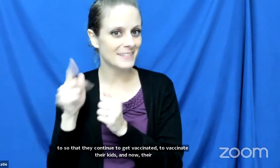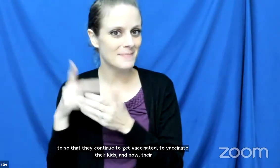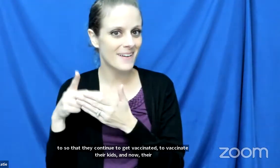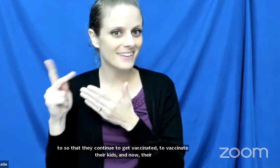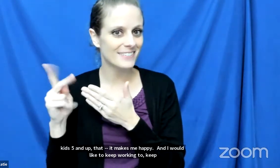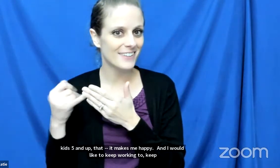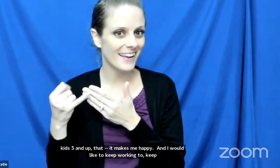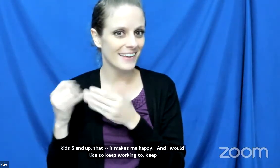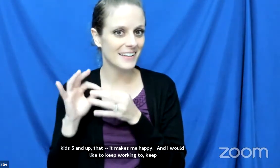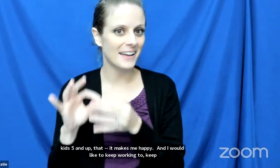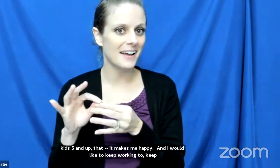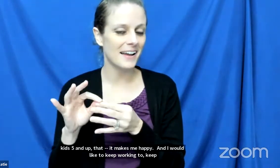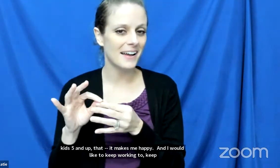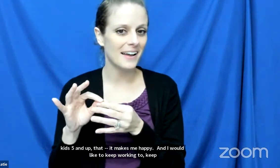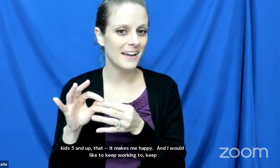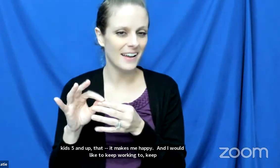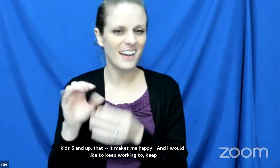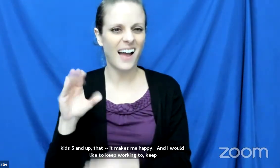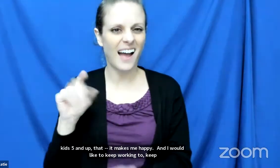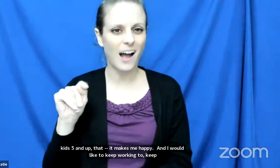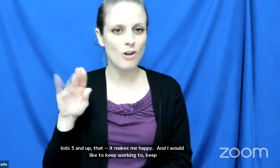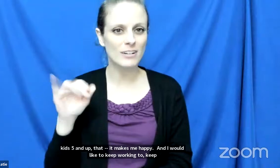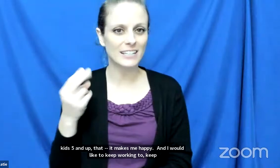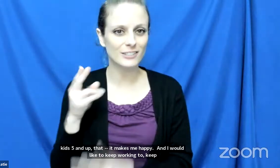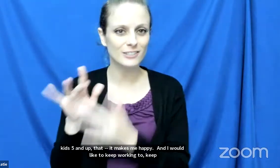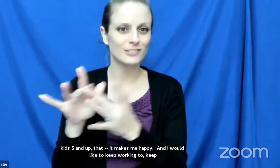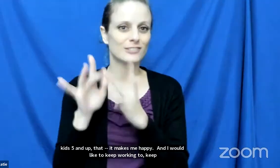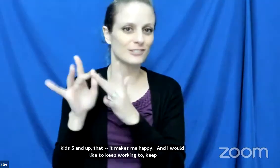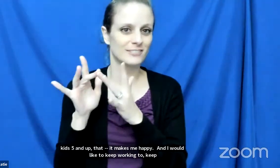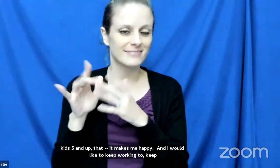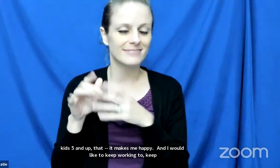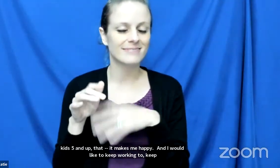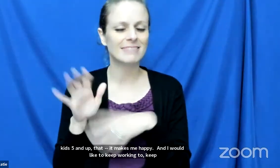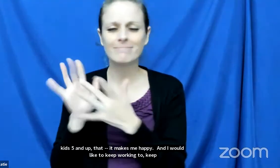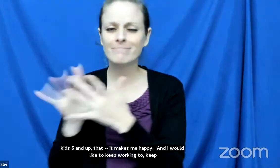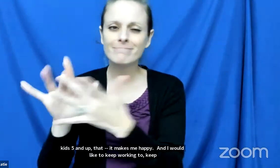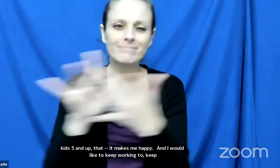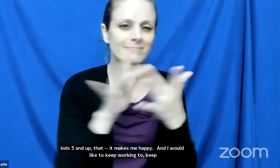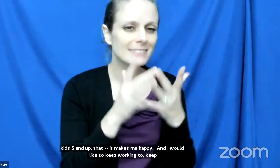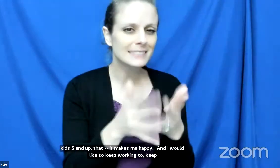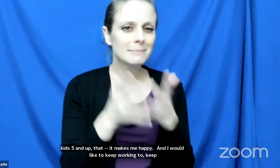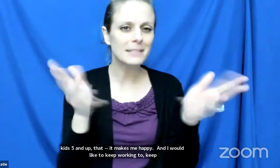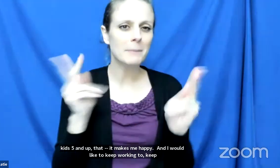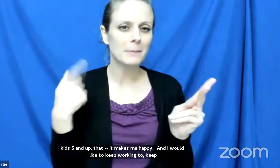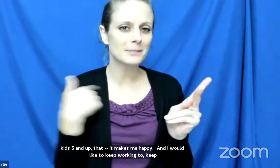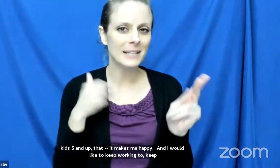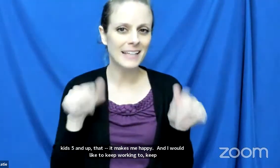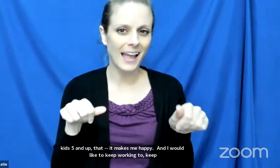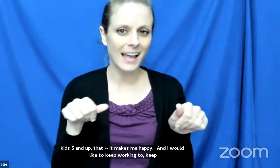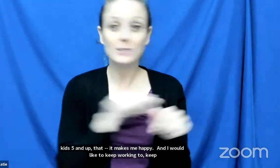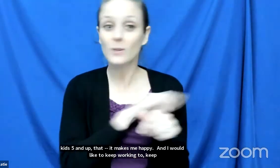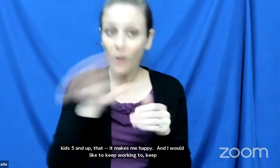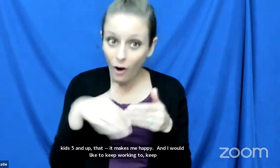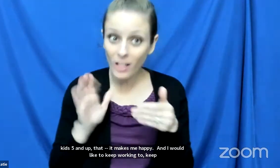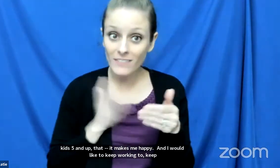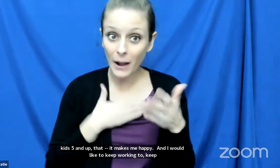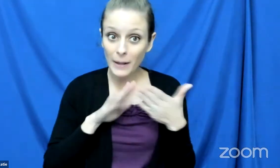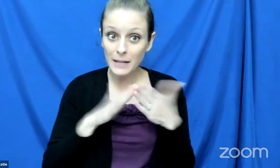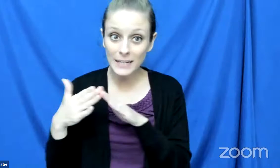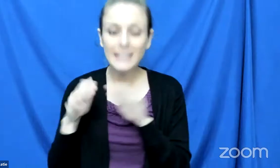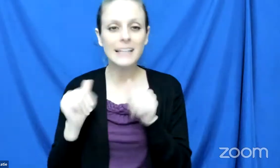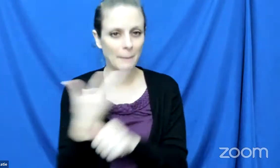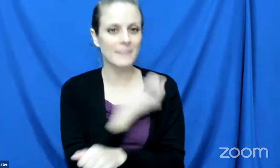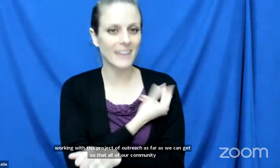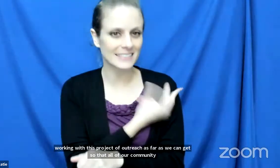donde podamos a completar a que toda nuestra comunidad esté vacunada. Yo quiero agradecer a DOR por esta oportunidad que nos